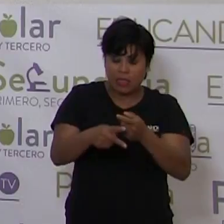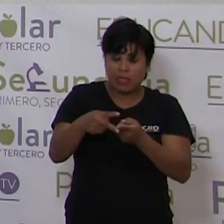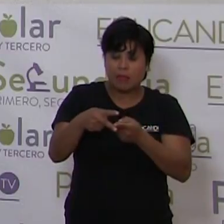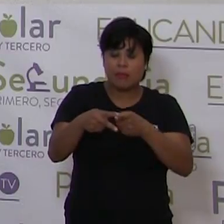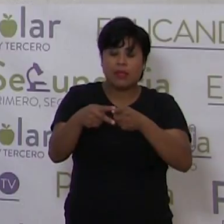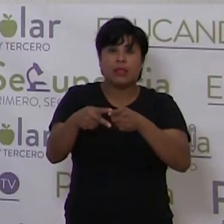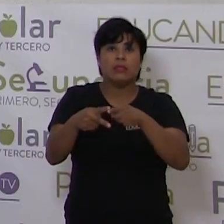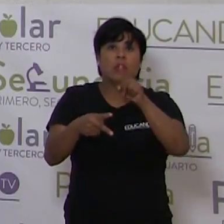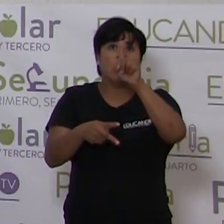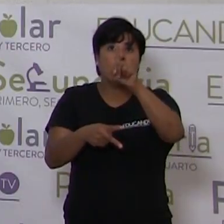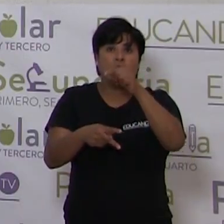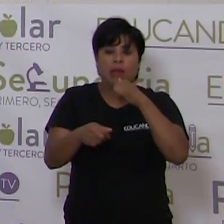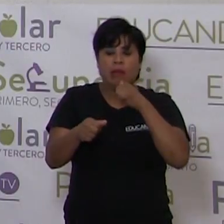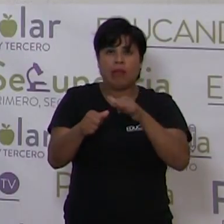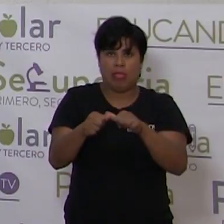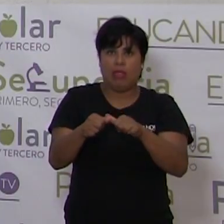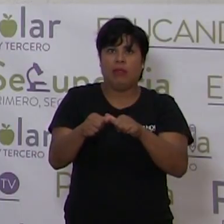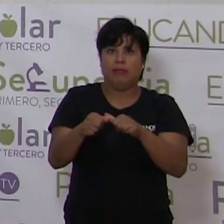letra.